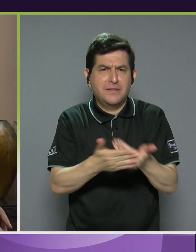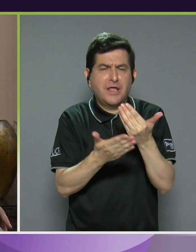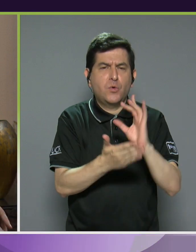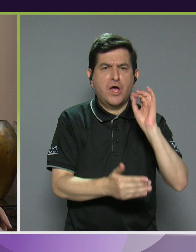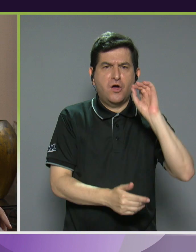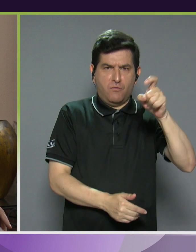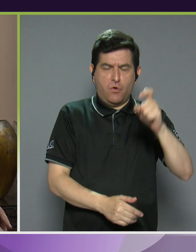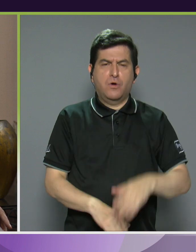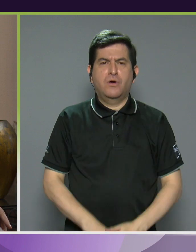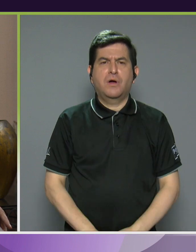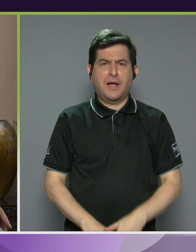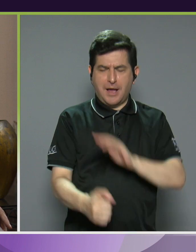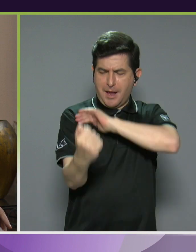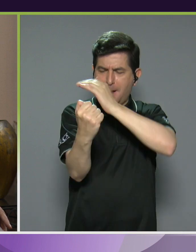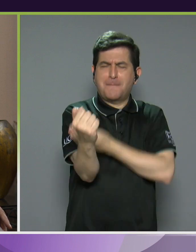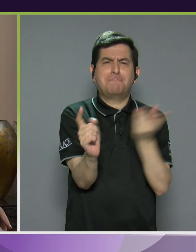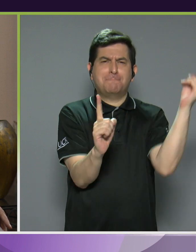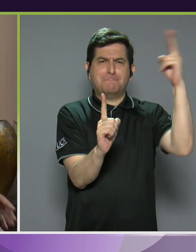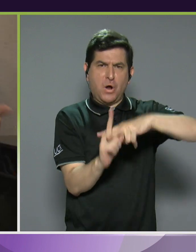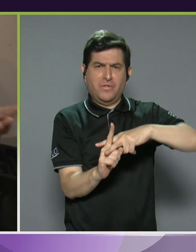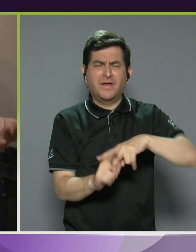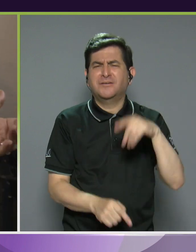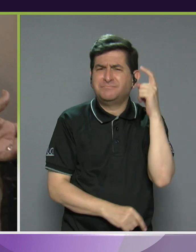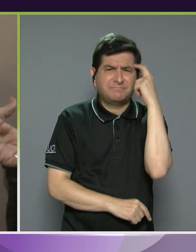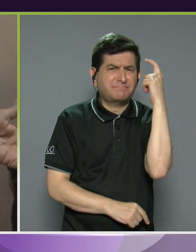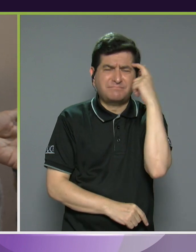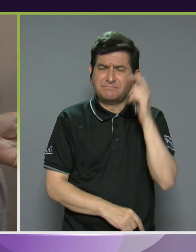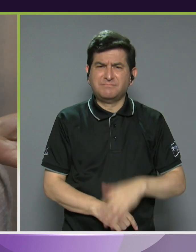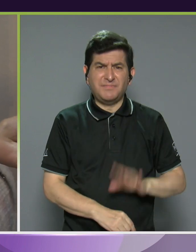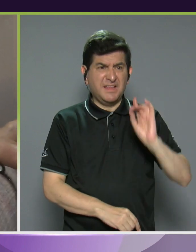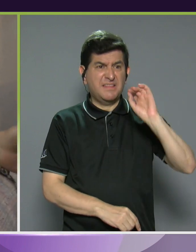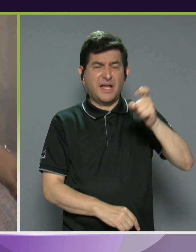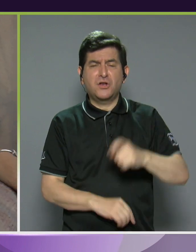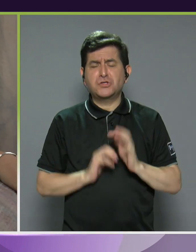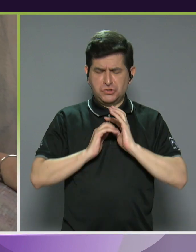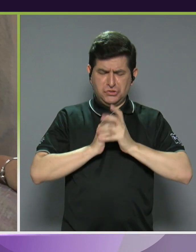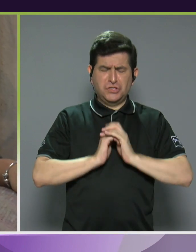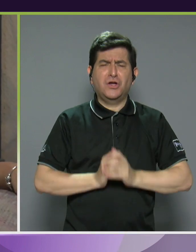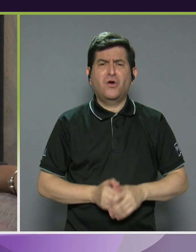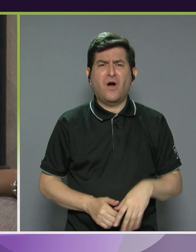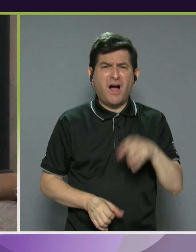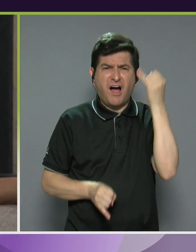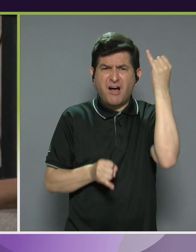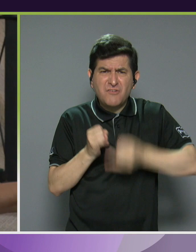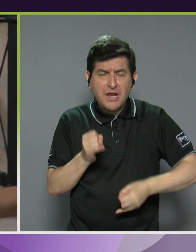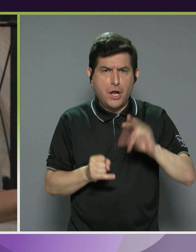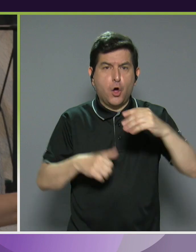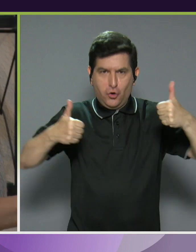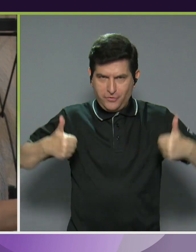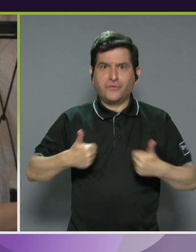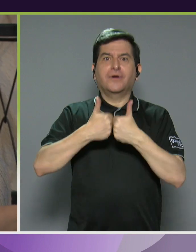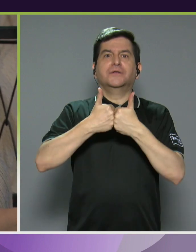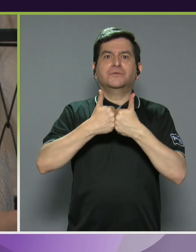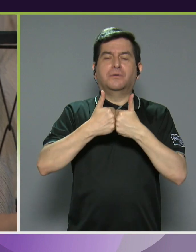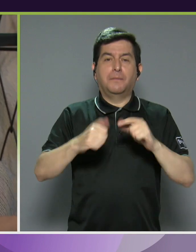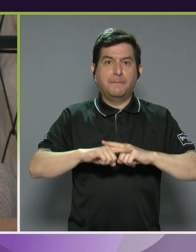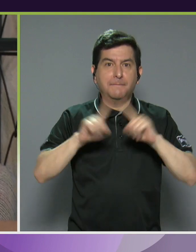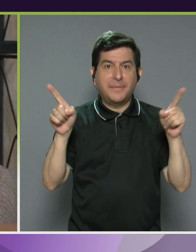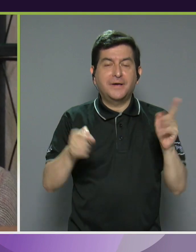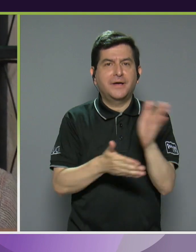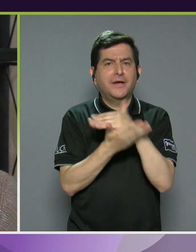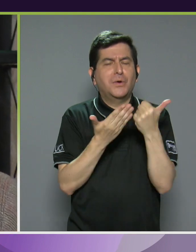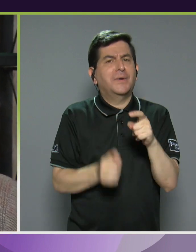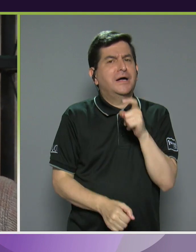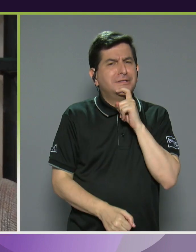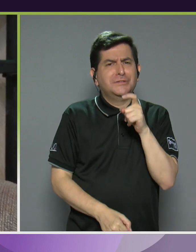recién diagnosticadas, empoderándolas para que no piensen que el diagnóstico de autismo es una sentencia, sino que más bien es un reto, ¿verdad?